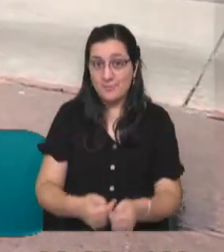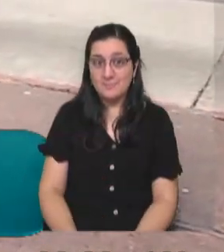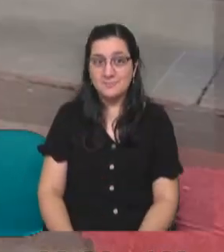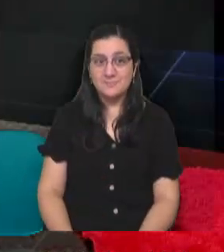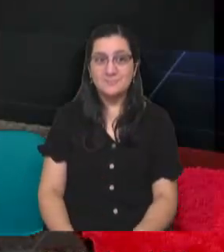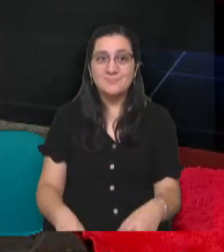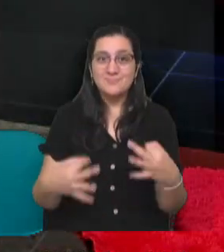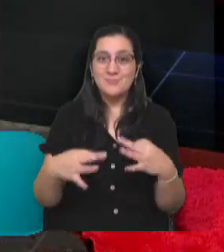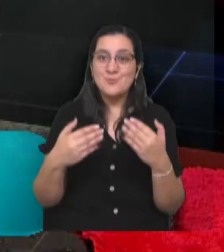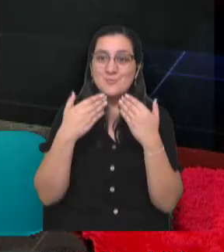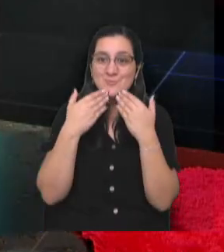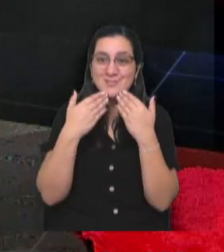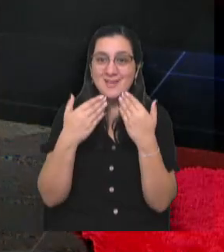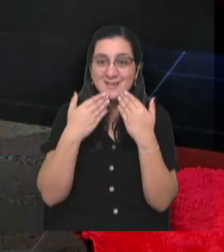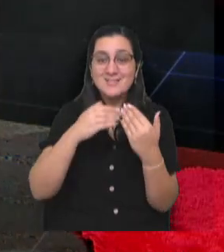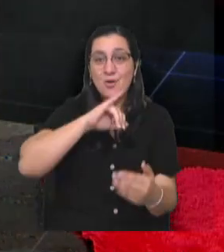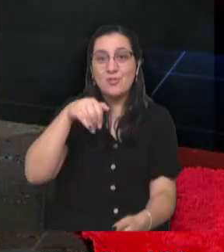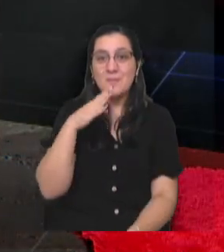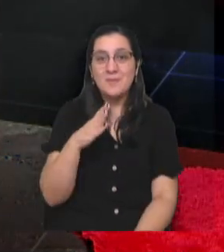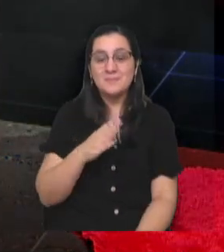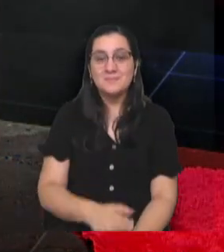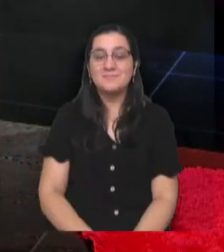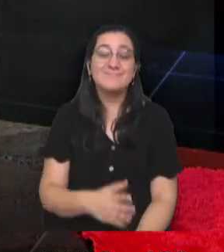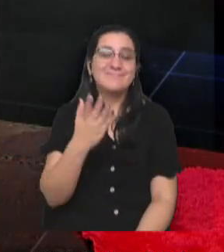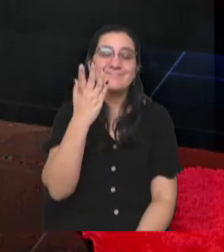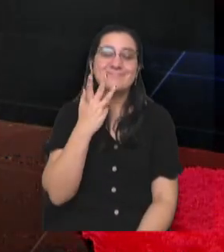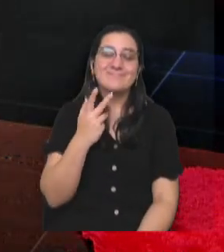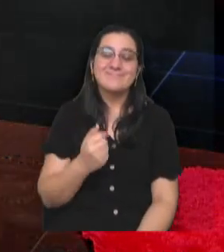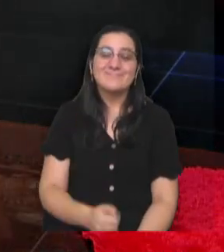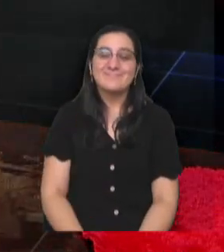Muy bien, muchas gracias, Jota. Me encanta, JP. Nos vemos.